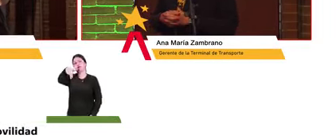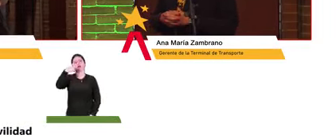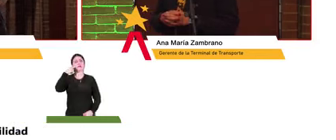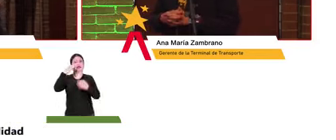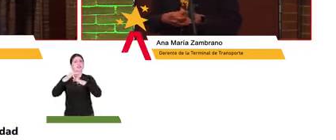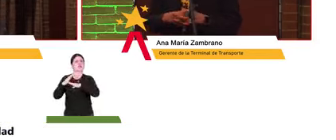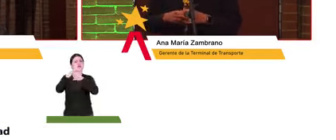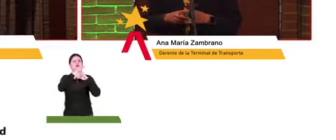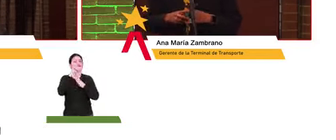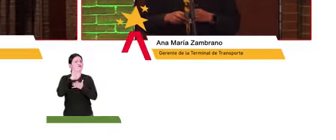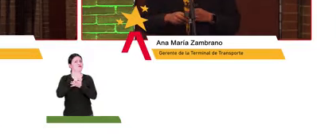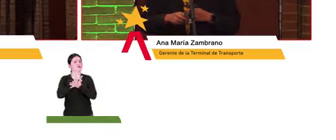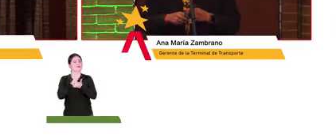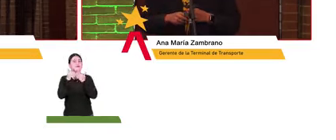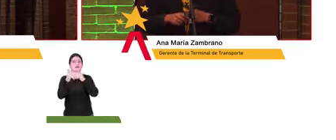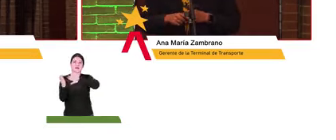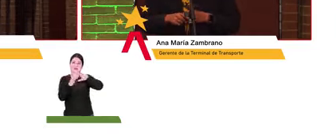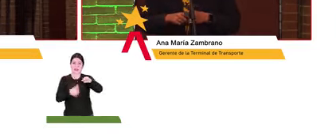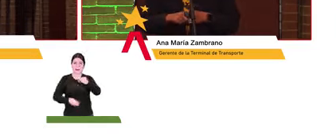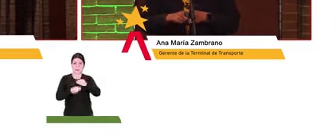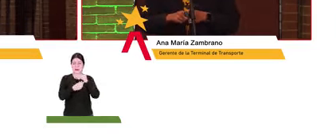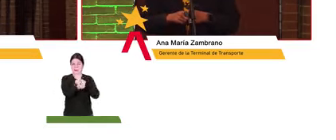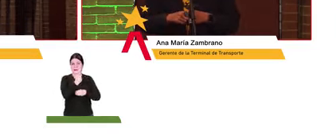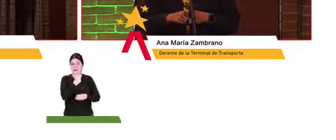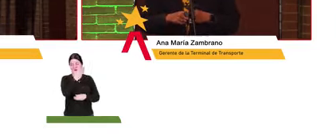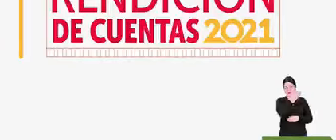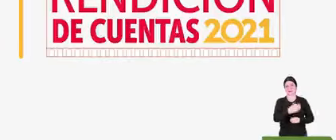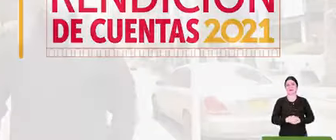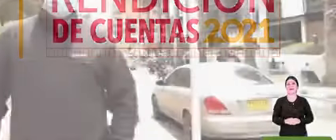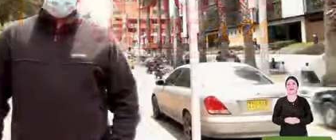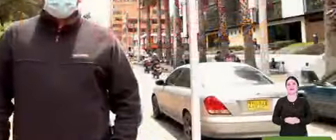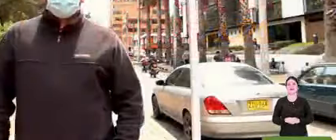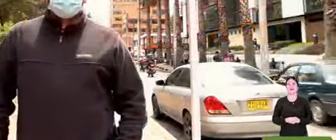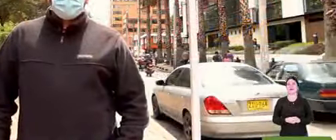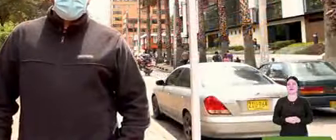tranquila. Así es. Bueno, vamos con la siguiente pregunta, ciudadana, por favor.